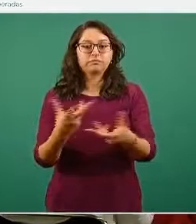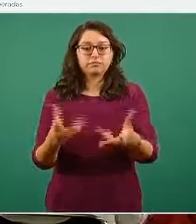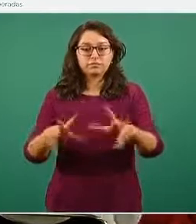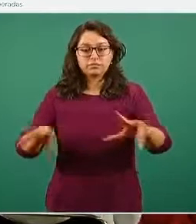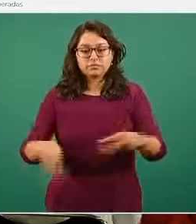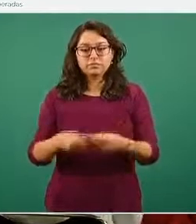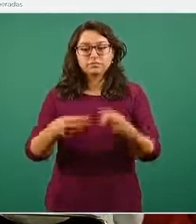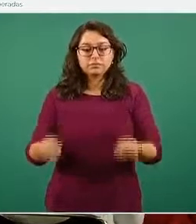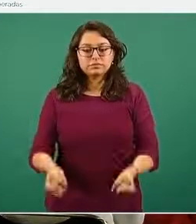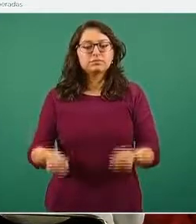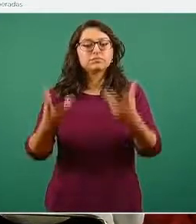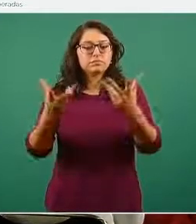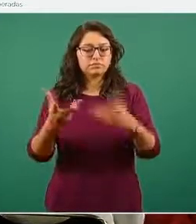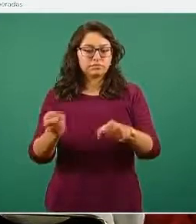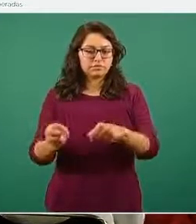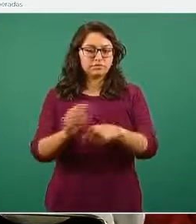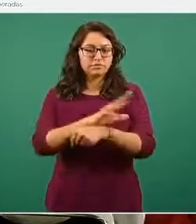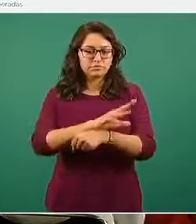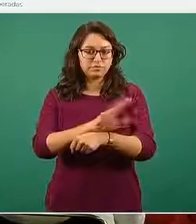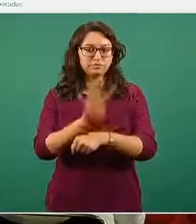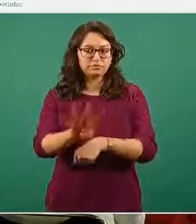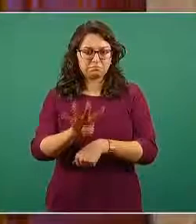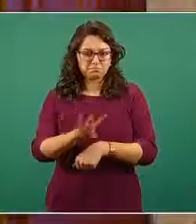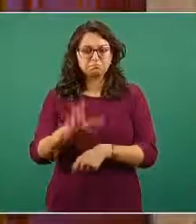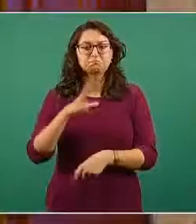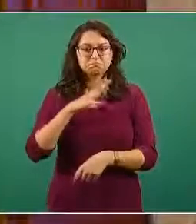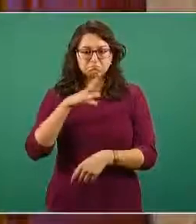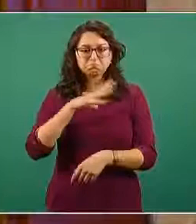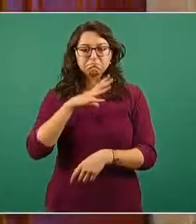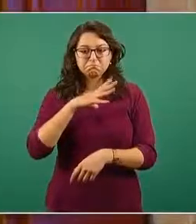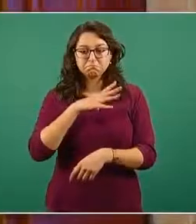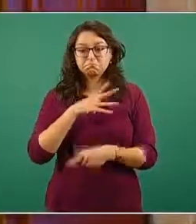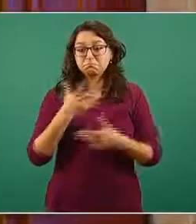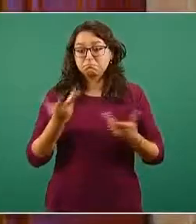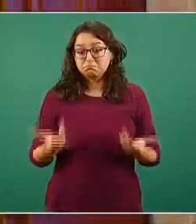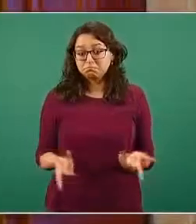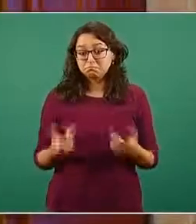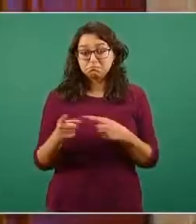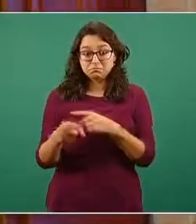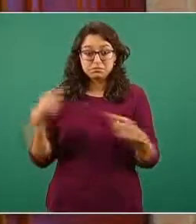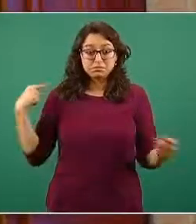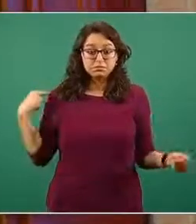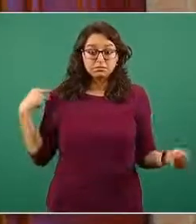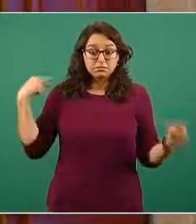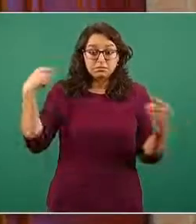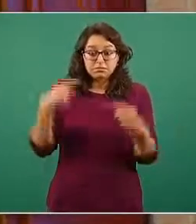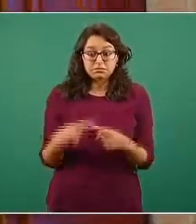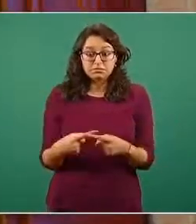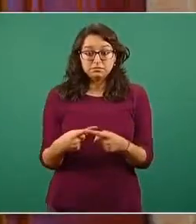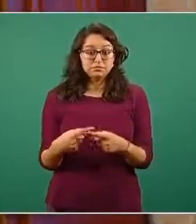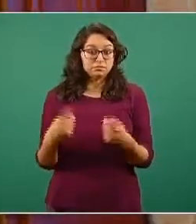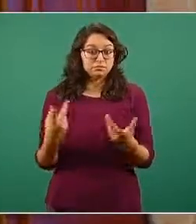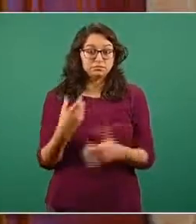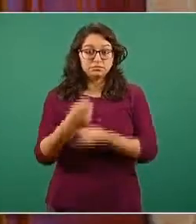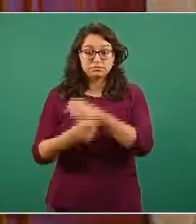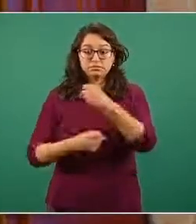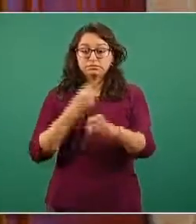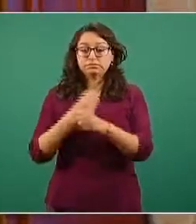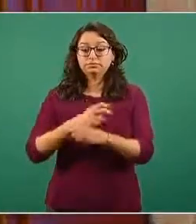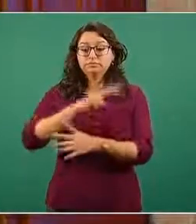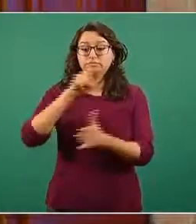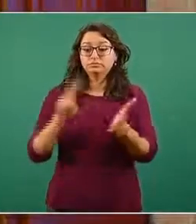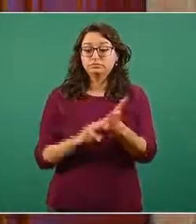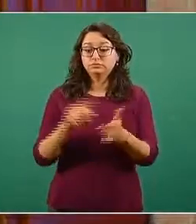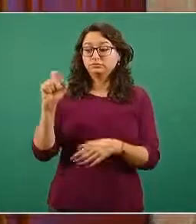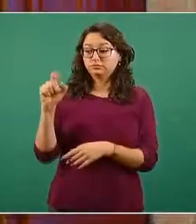estimados de COVID-19 para efectos de lo que ha sucedido en todo el año 2020 y lo que va